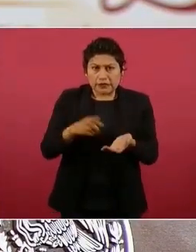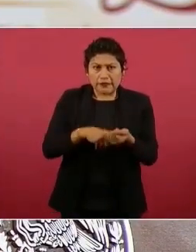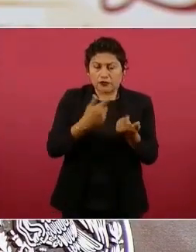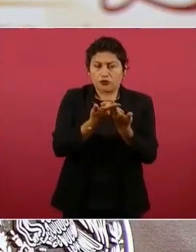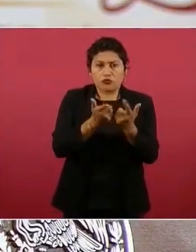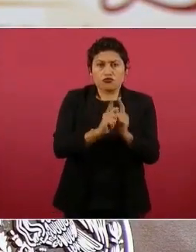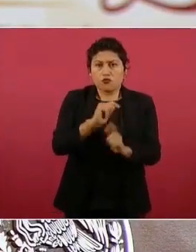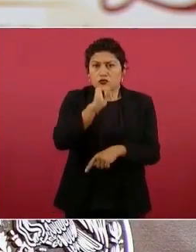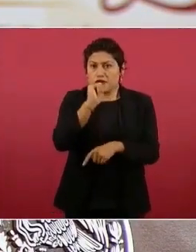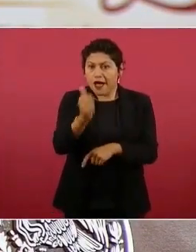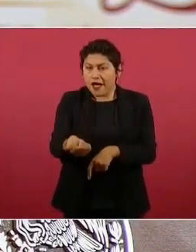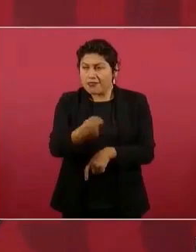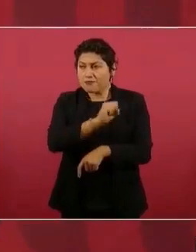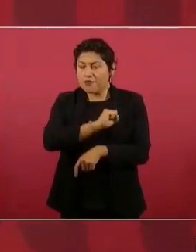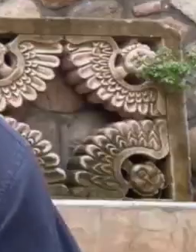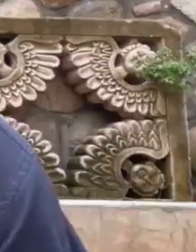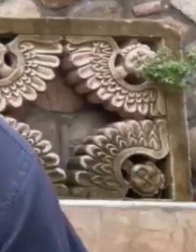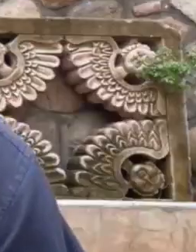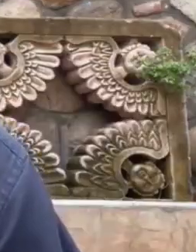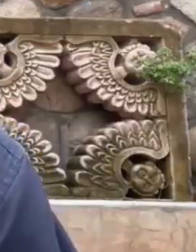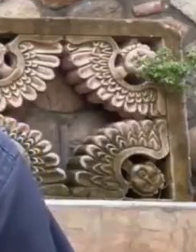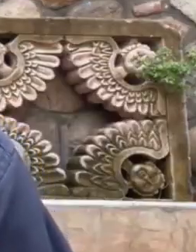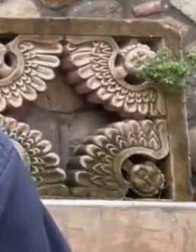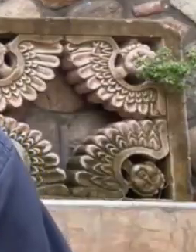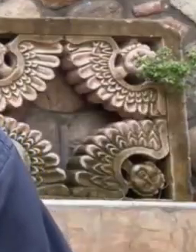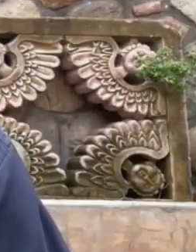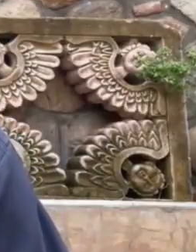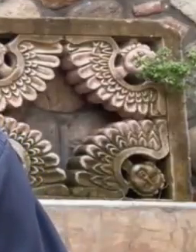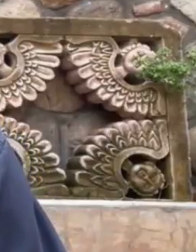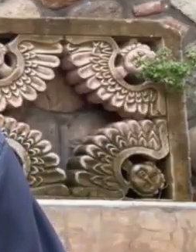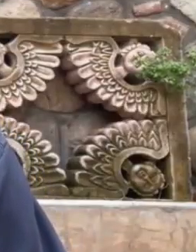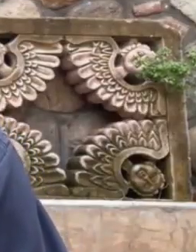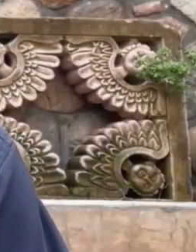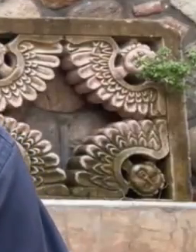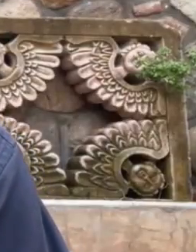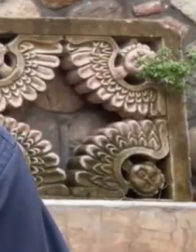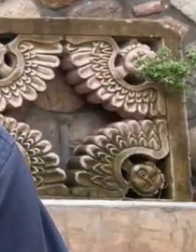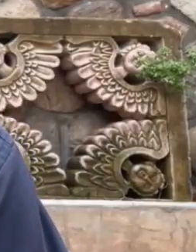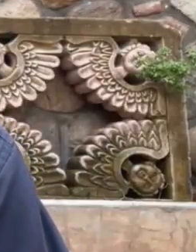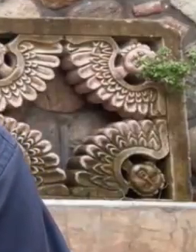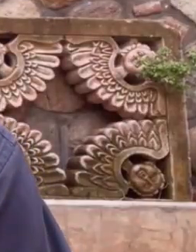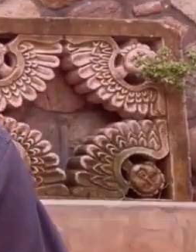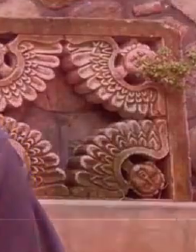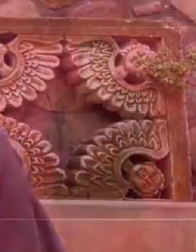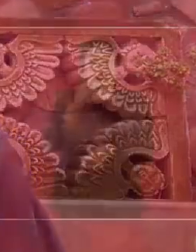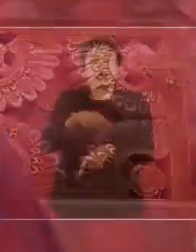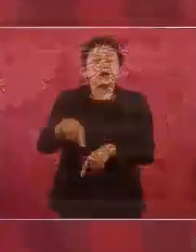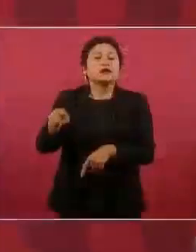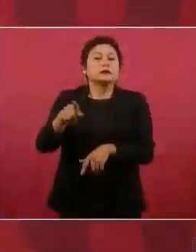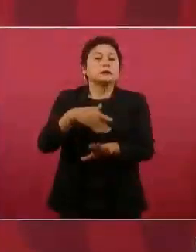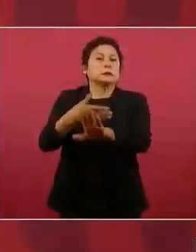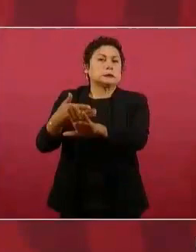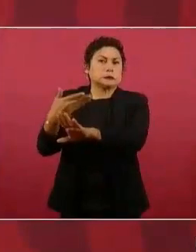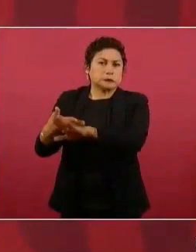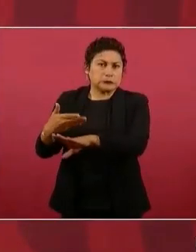bienvenida a Ricardo, muéstreme las declaraciones, mi querida Ceci,